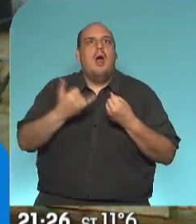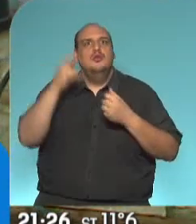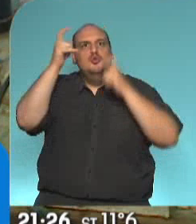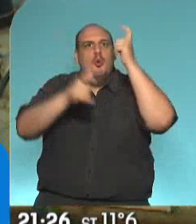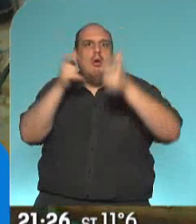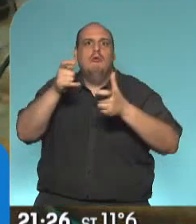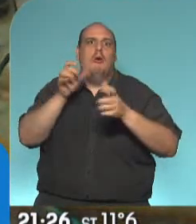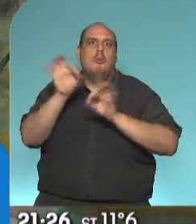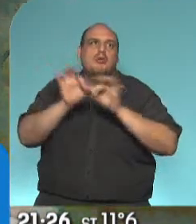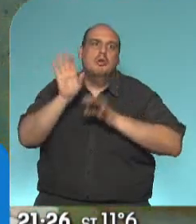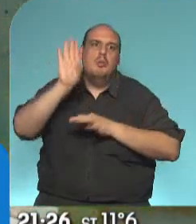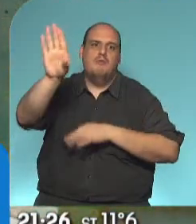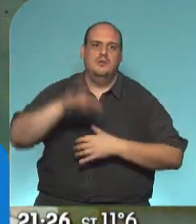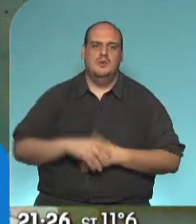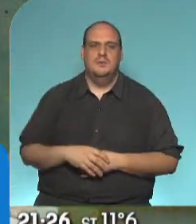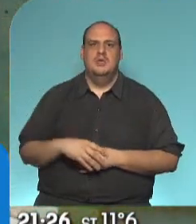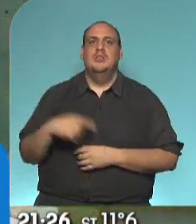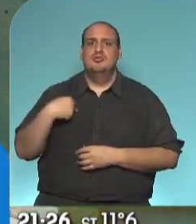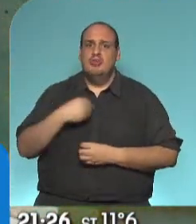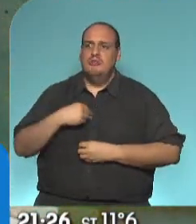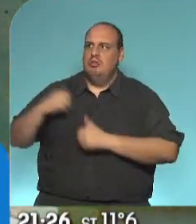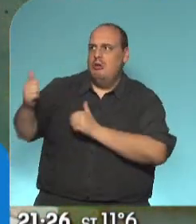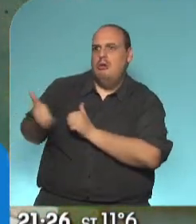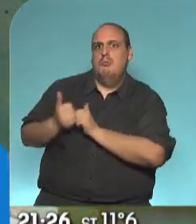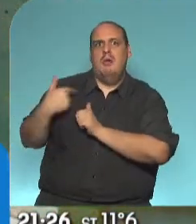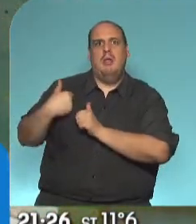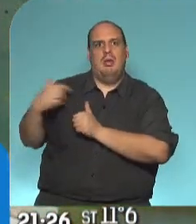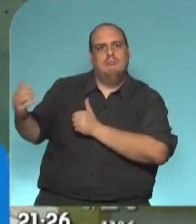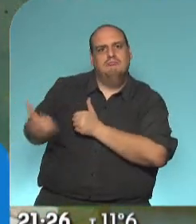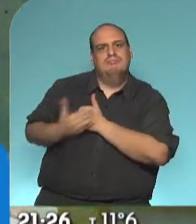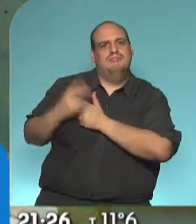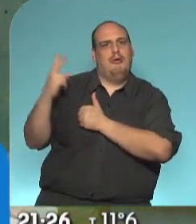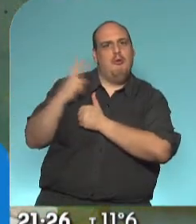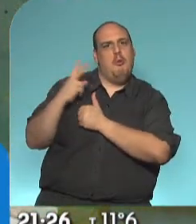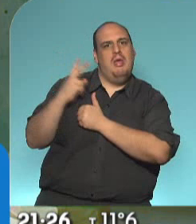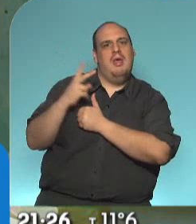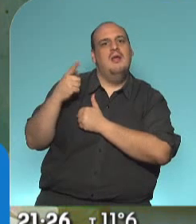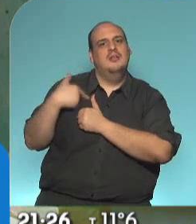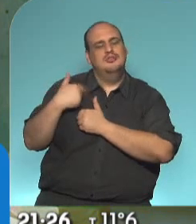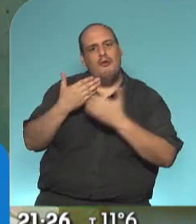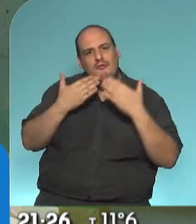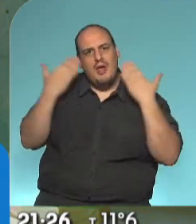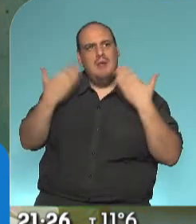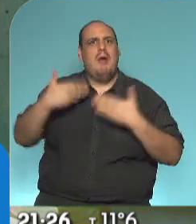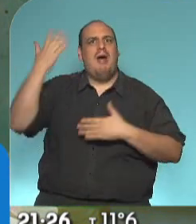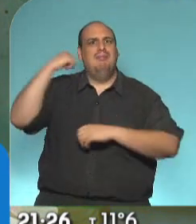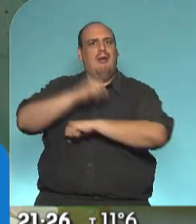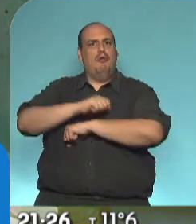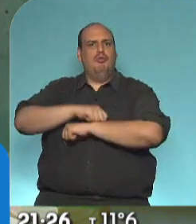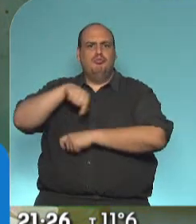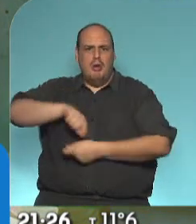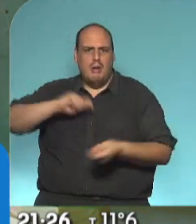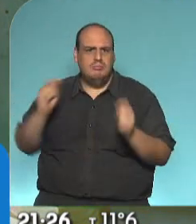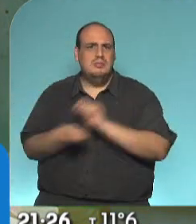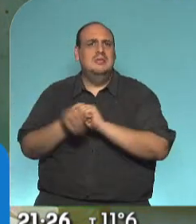crecimiento. Me siento contenido, me siento feliz porque sé que estoy cambiando mucho actitudes que tenía, muchos malos